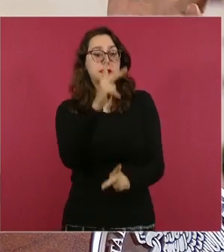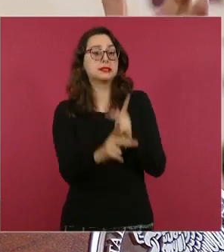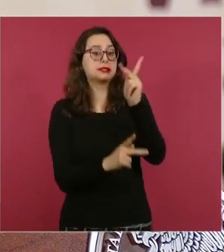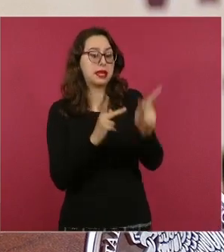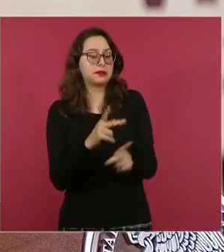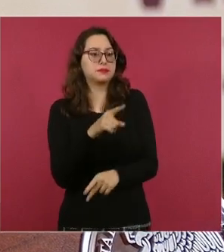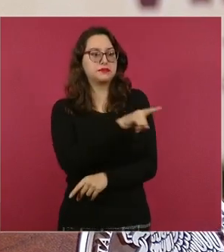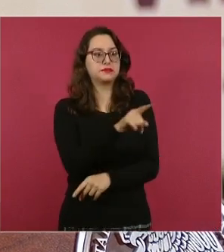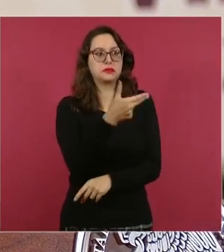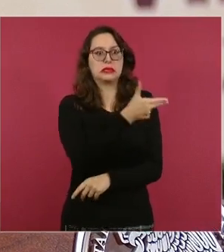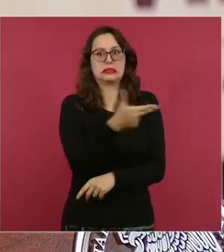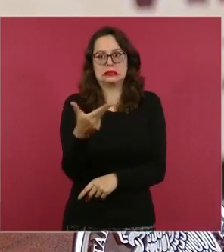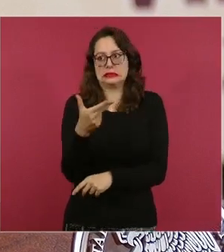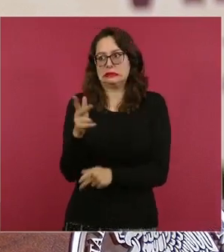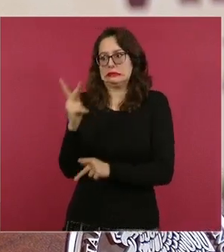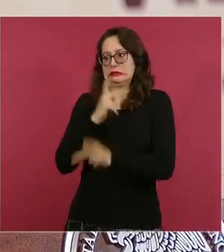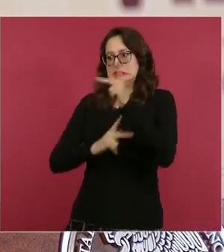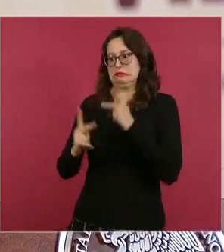empresas